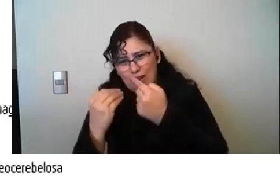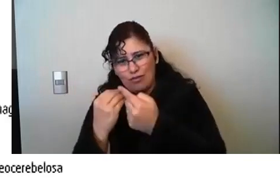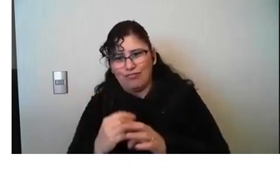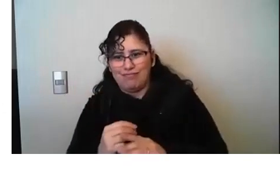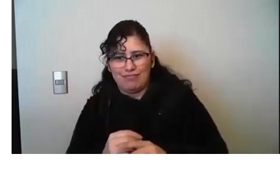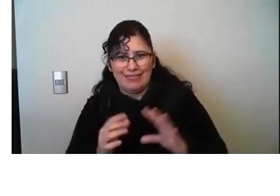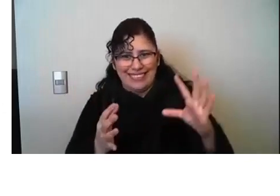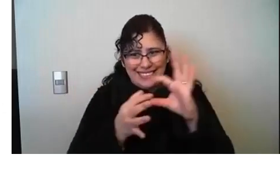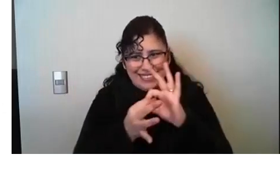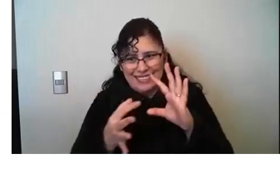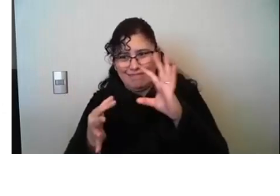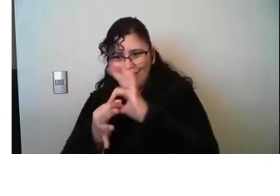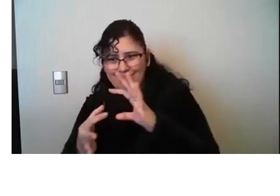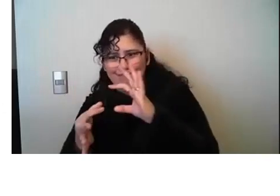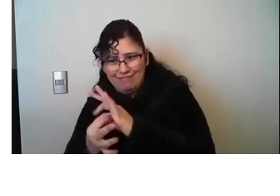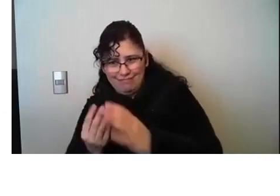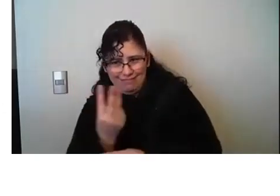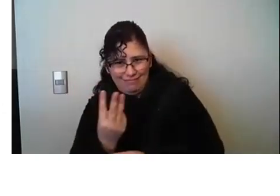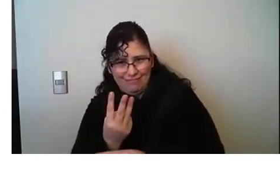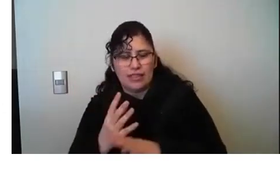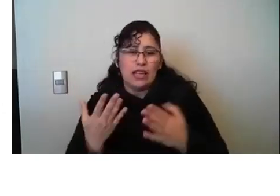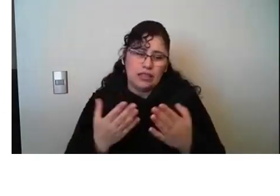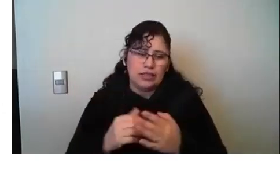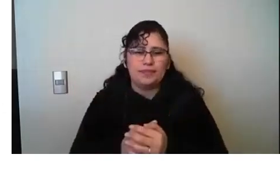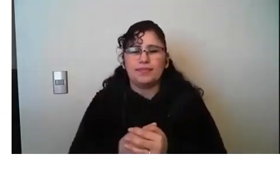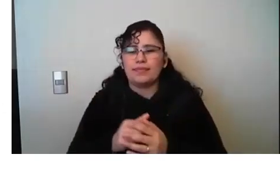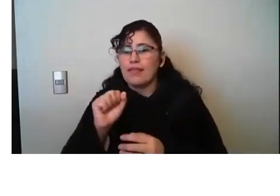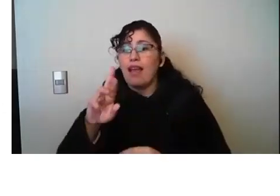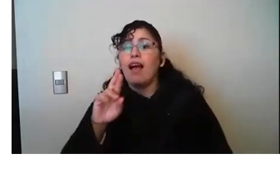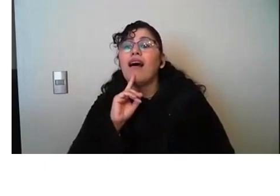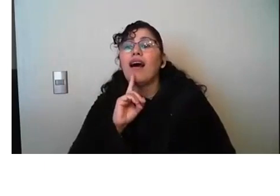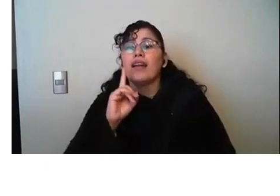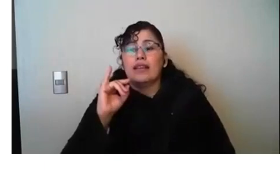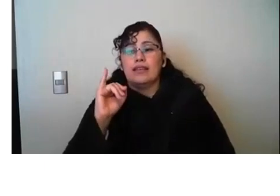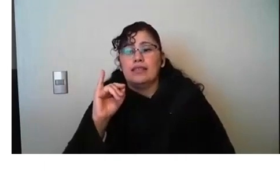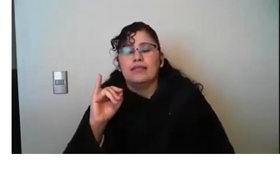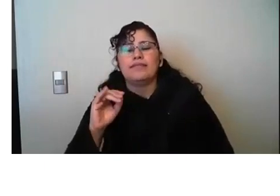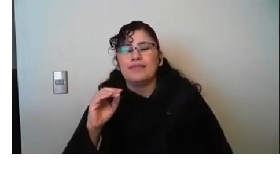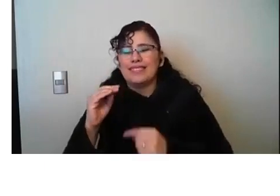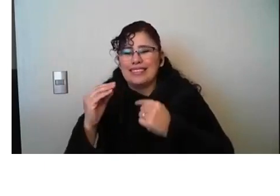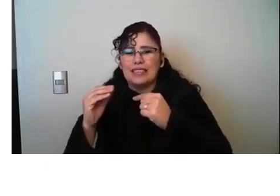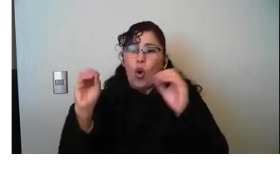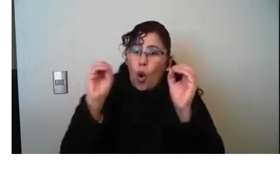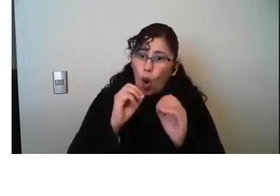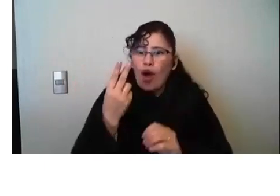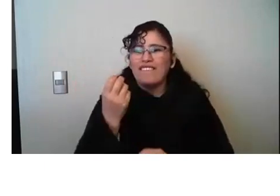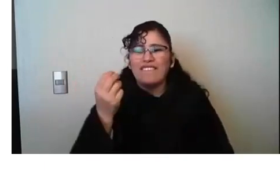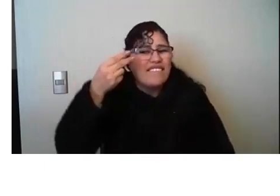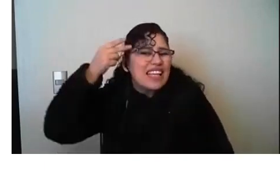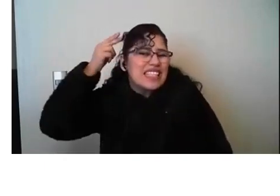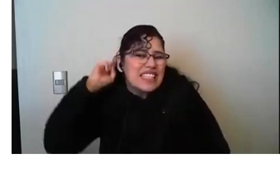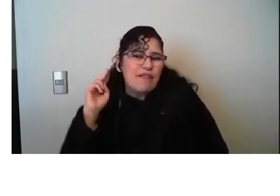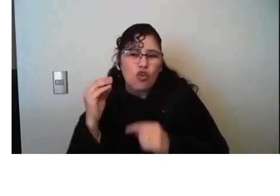Bien, como ya sabemos que el arquicerebelo también se denomina vestíbulo cerebelo y es la comunicación entre el